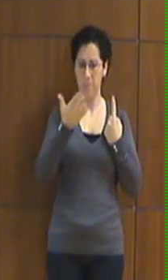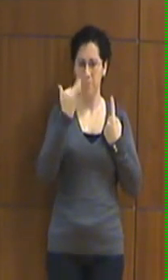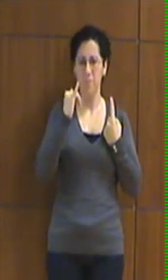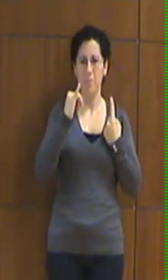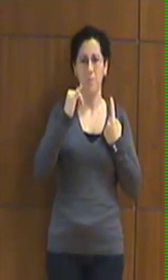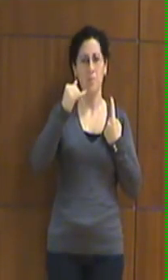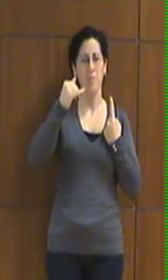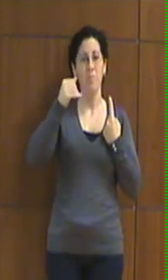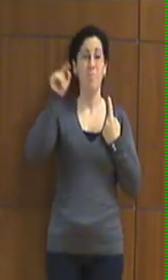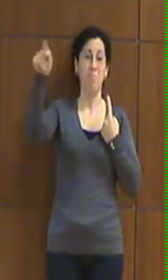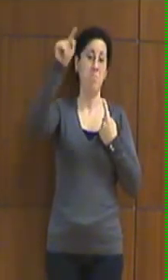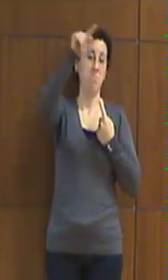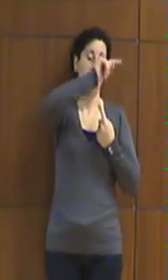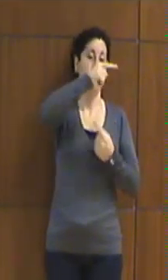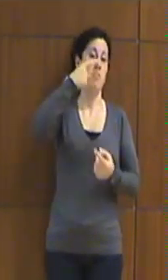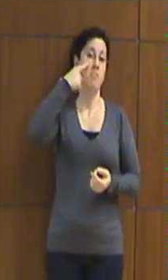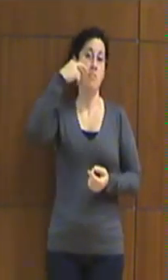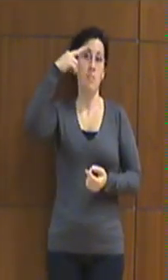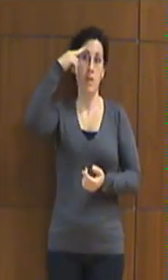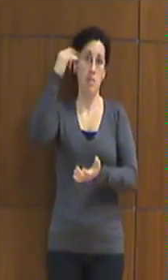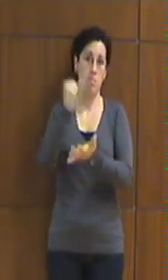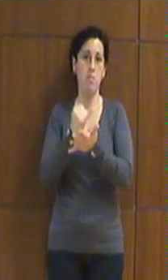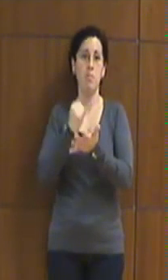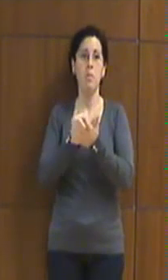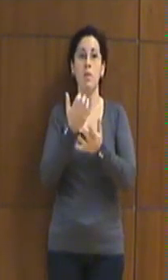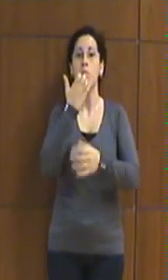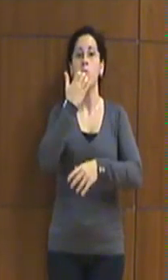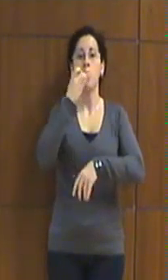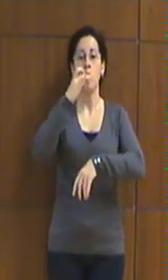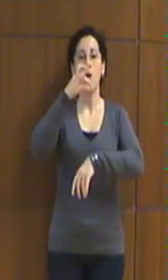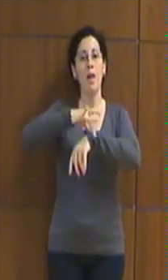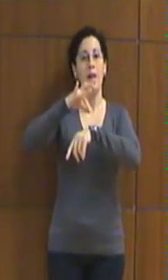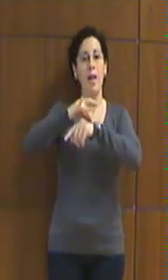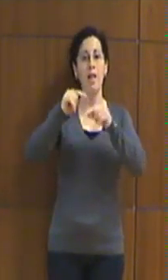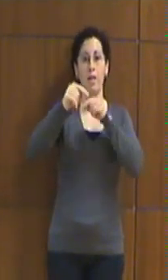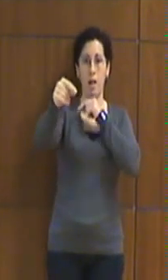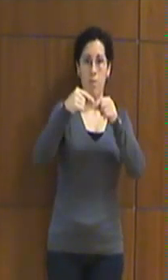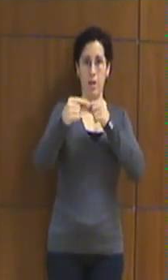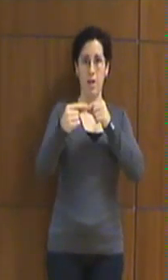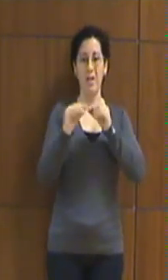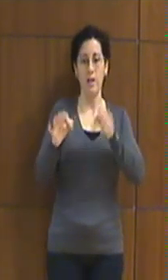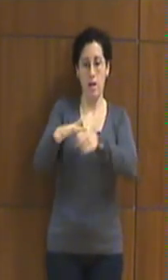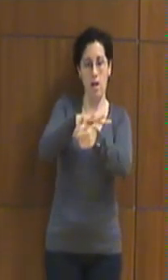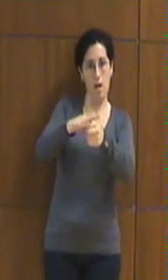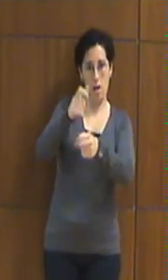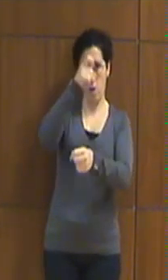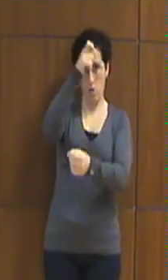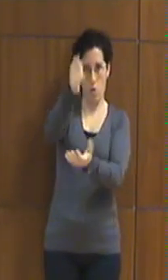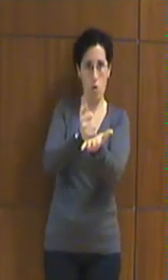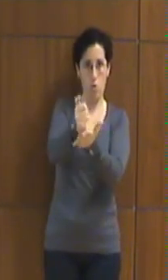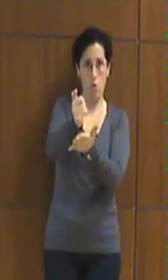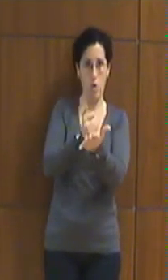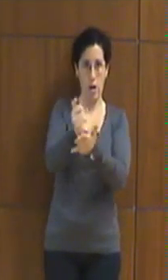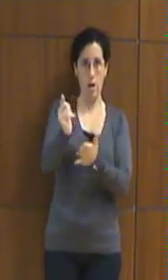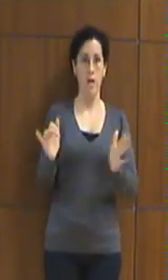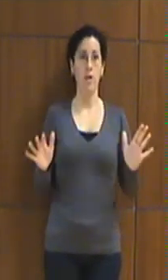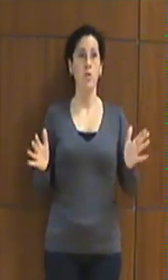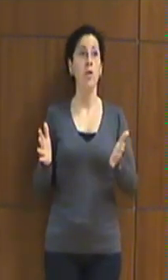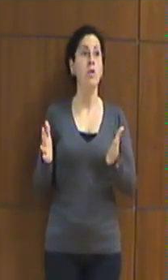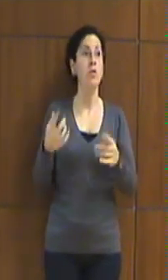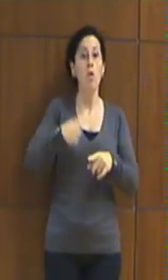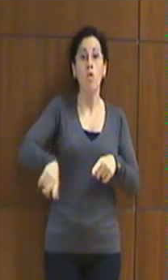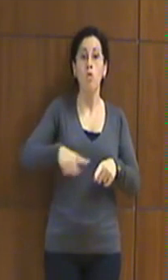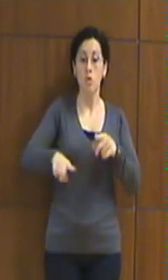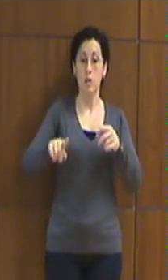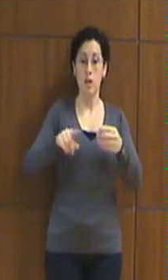algunos experimentos con telemedicina también rural, ¿no? Es decir, en este caso, todo lo que sea todo lo que sean